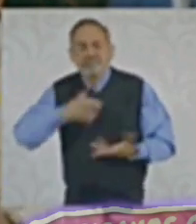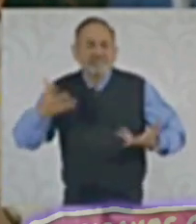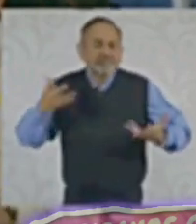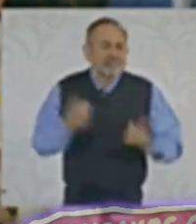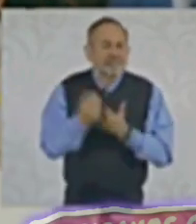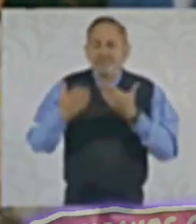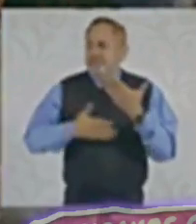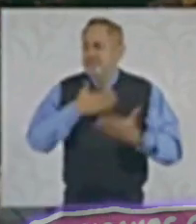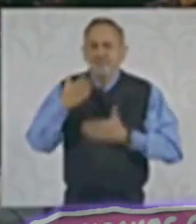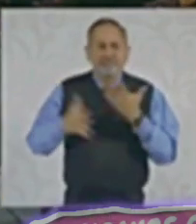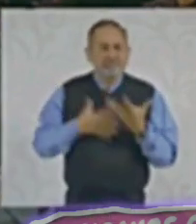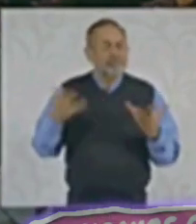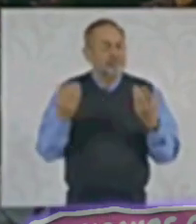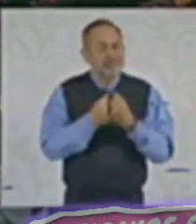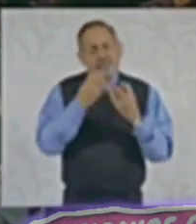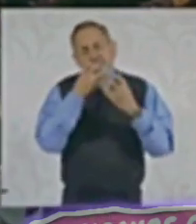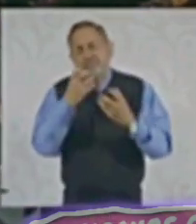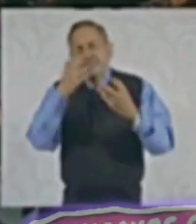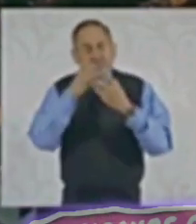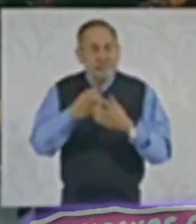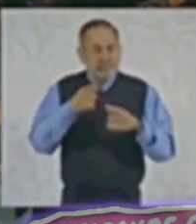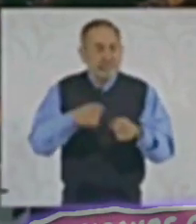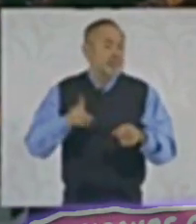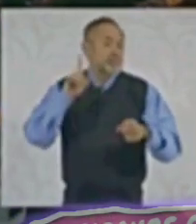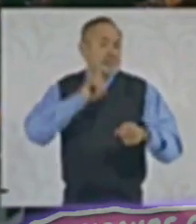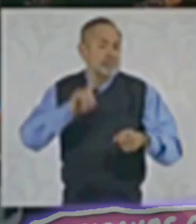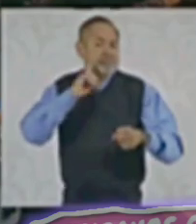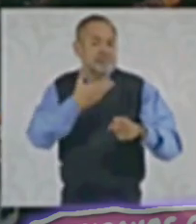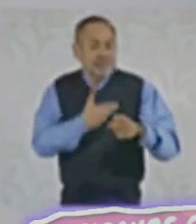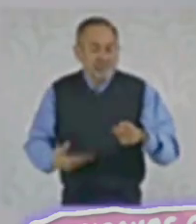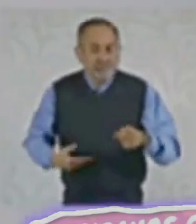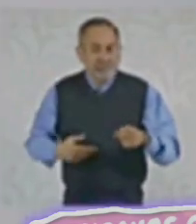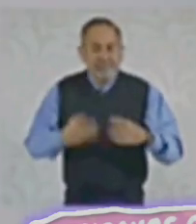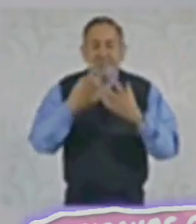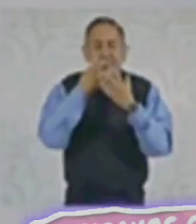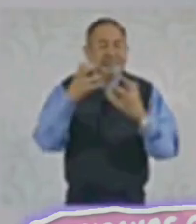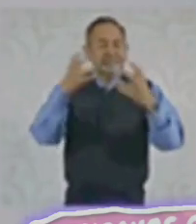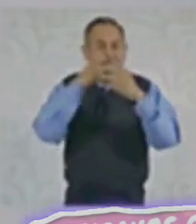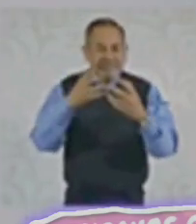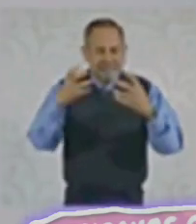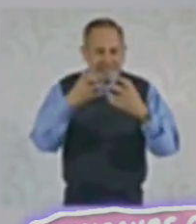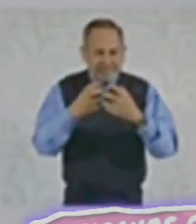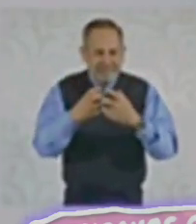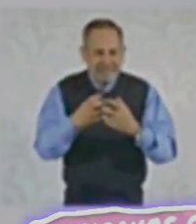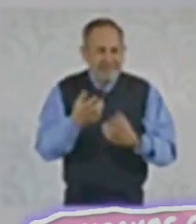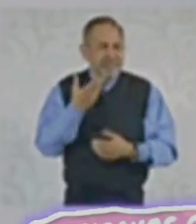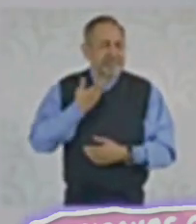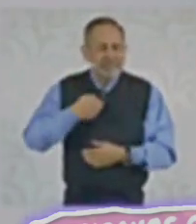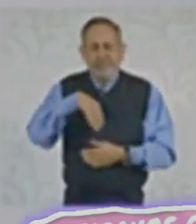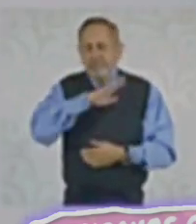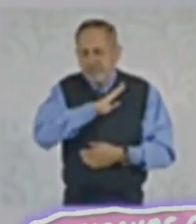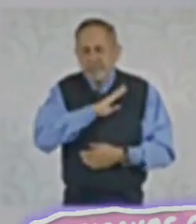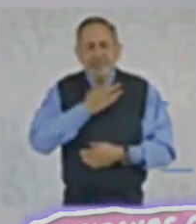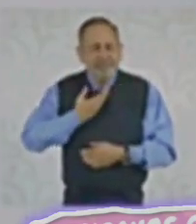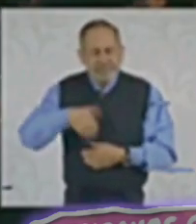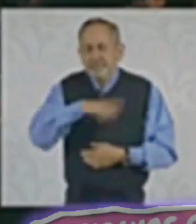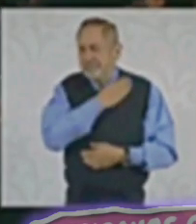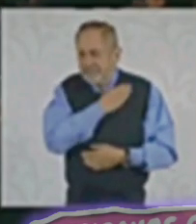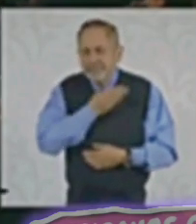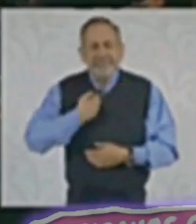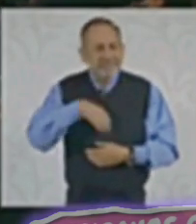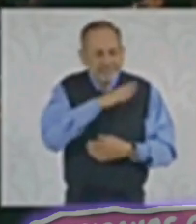el día de ayer, vitorearon, no dijeron presidenta, dijeron Claudia, Claudia, Claudia? ¿Qué representa para usted este